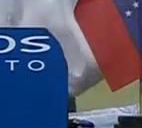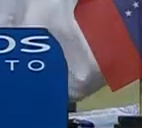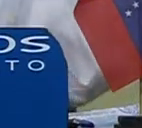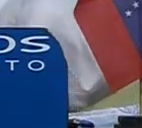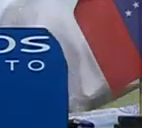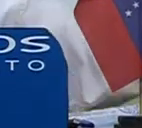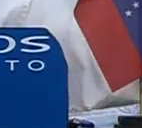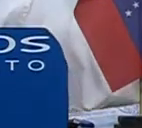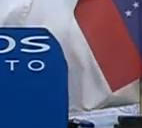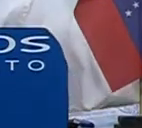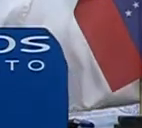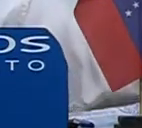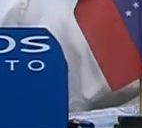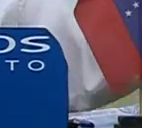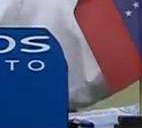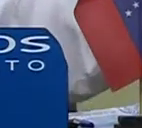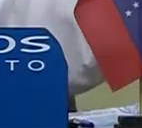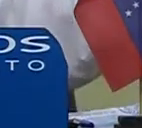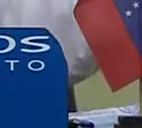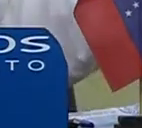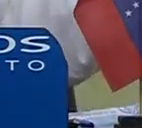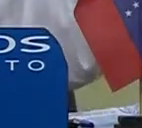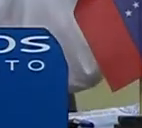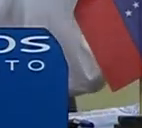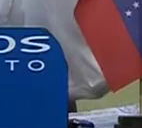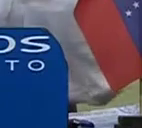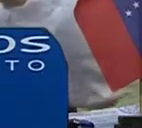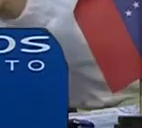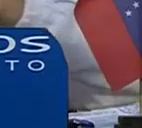como ciudad derribada. Como ciudad derribada